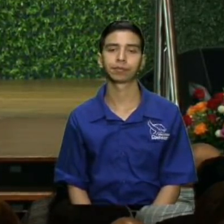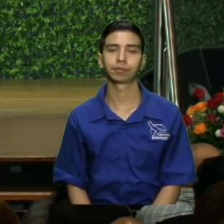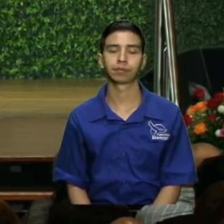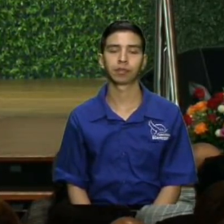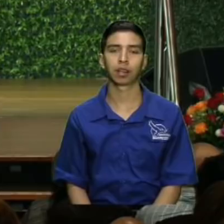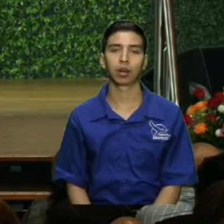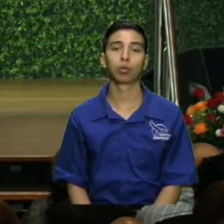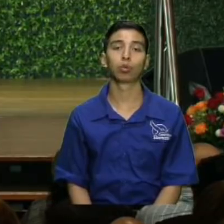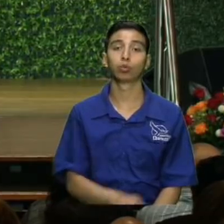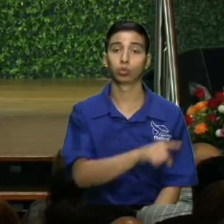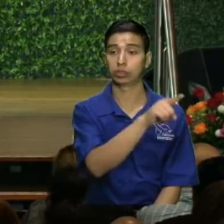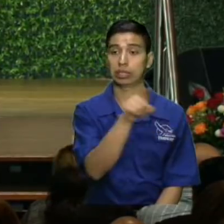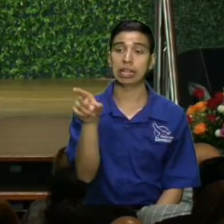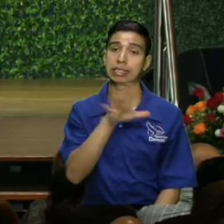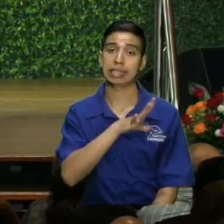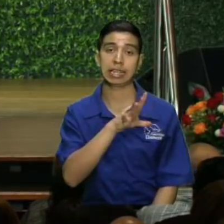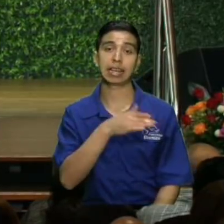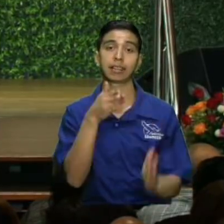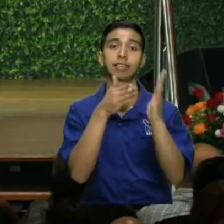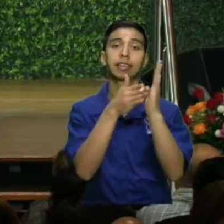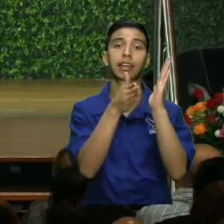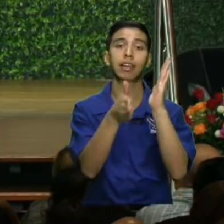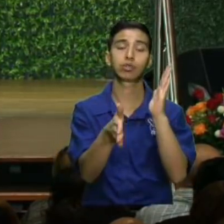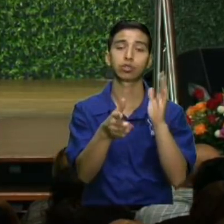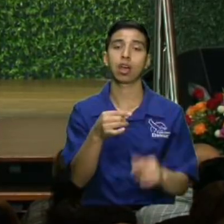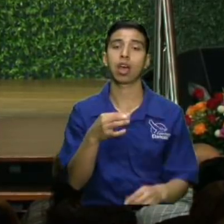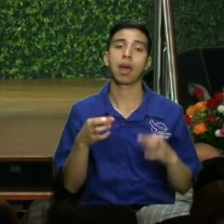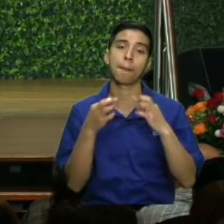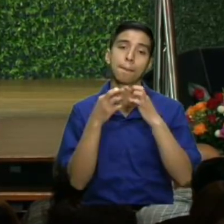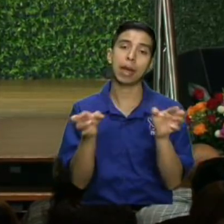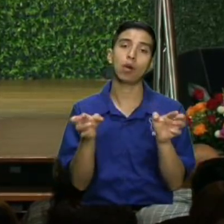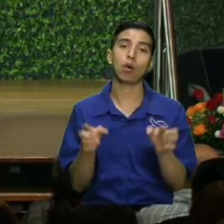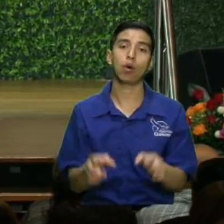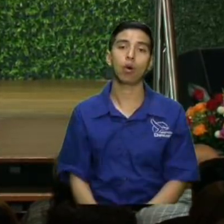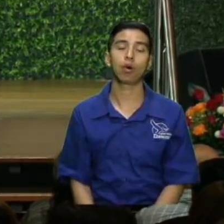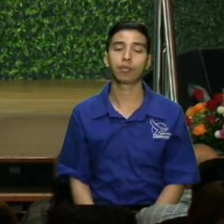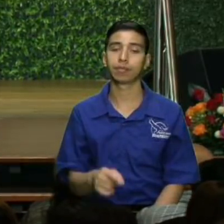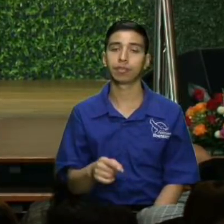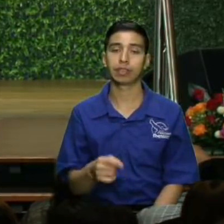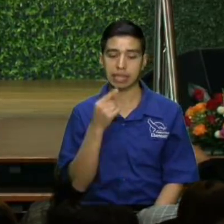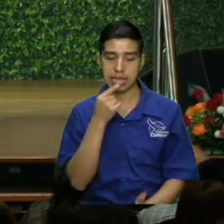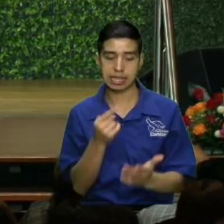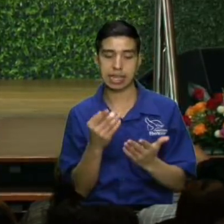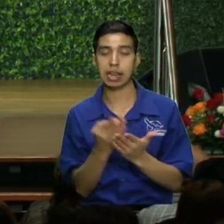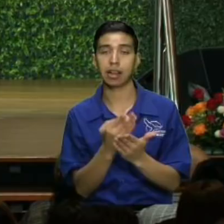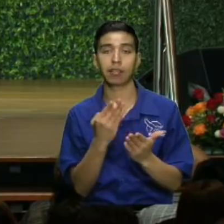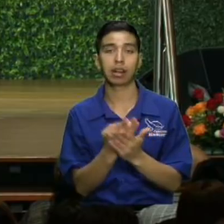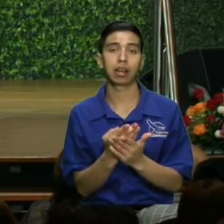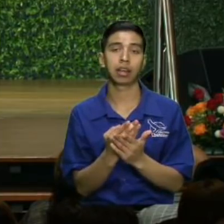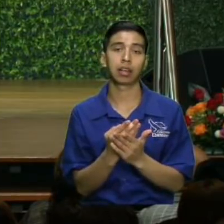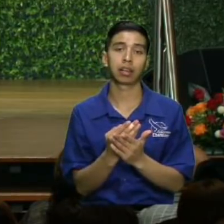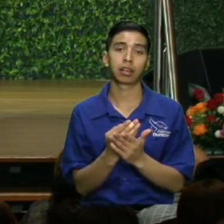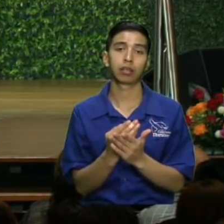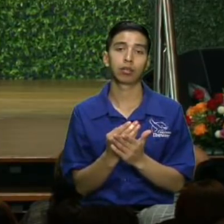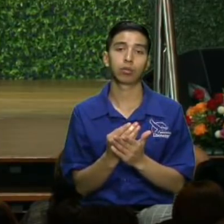A usted le corresponden esos derechos. Pero, según la Biblia, hay algunos que lo